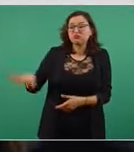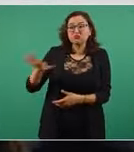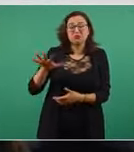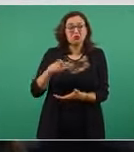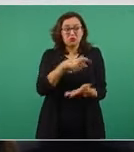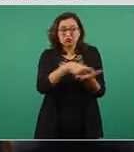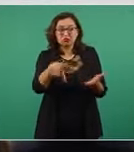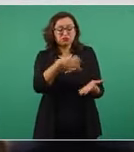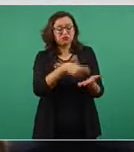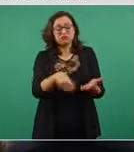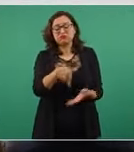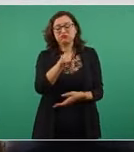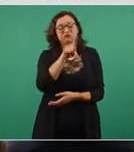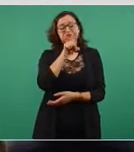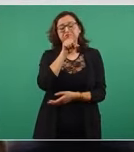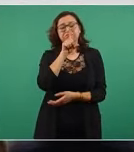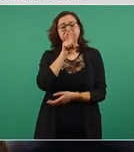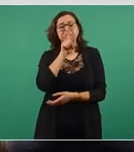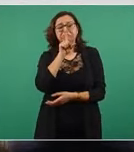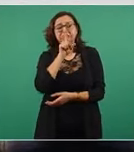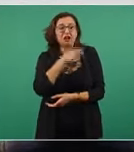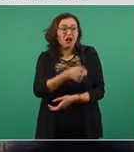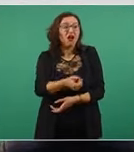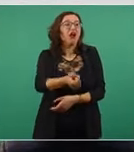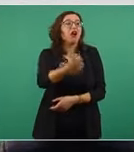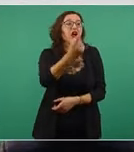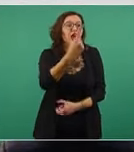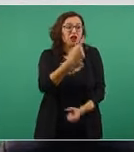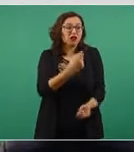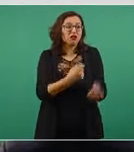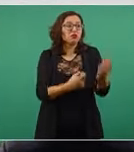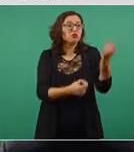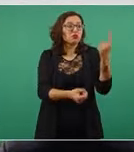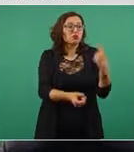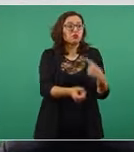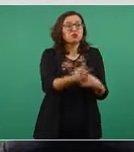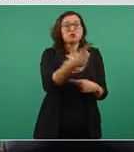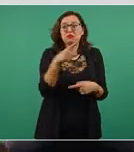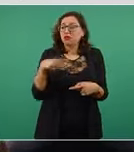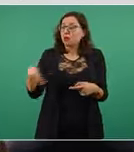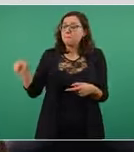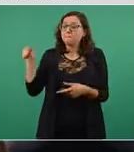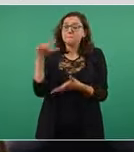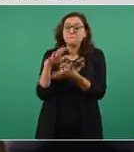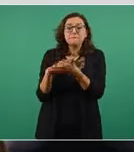porque la mayoría de la población se compone de hambrientos?